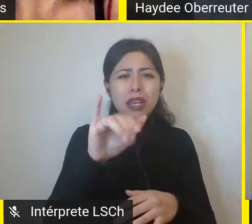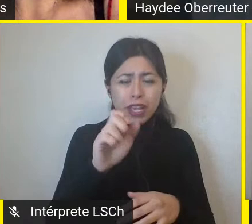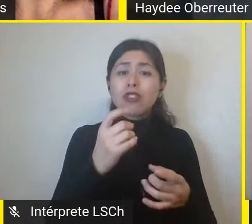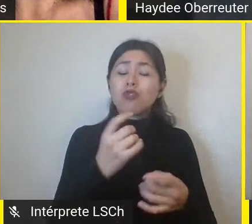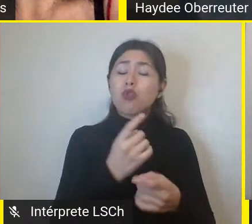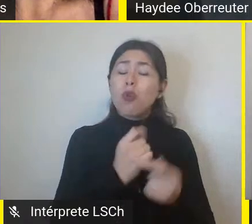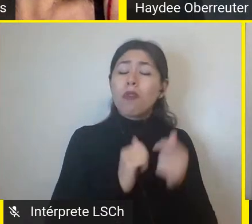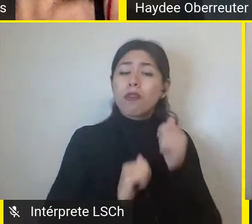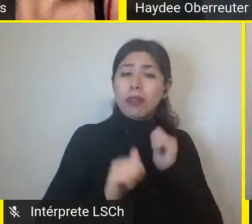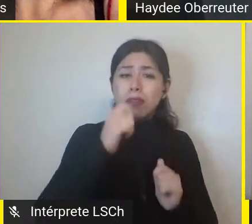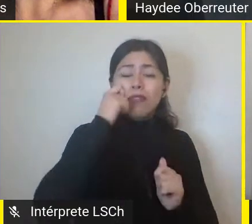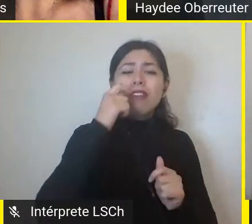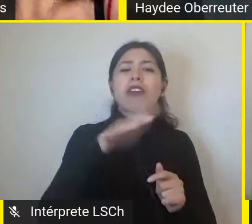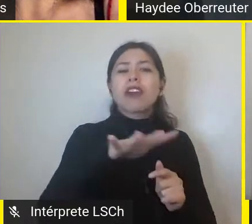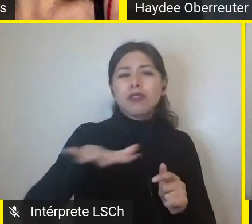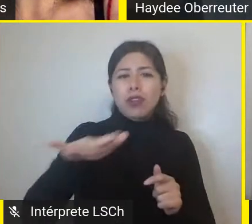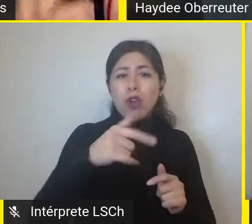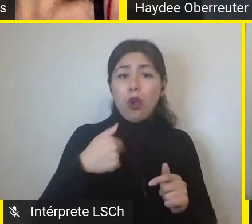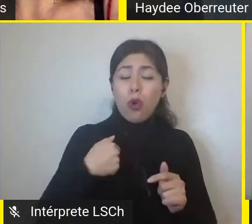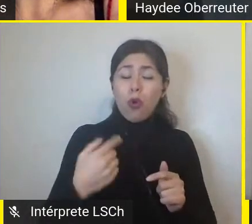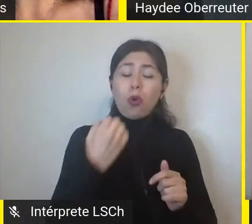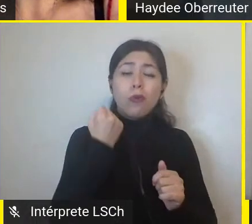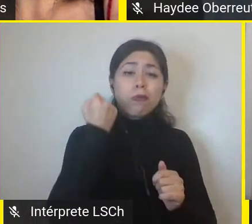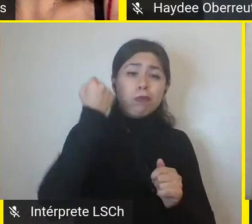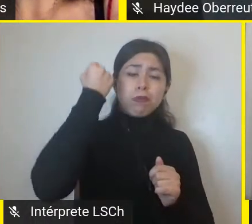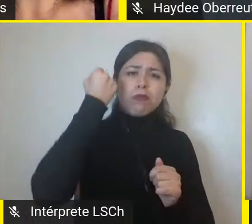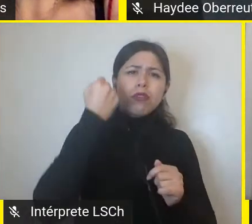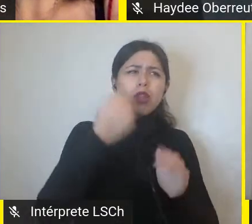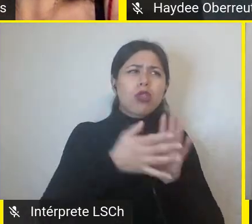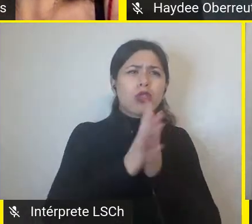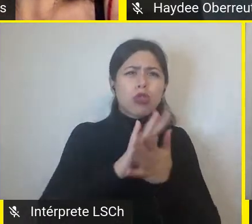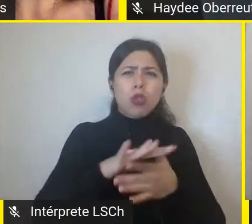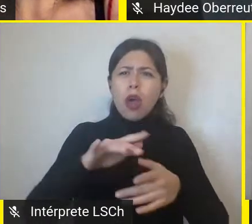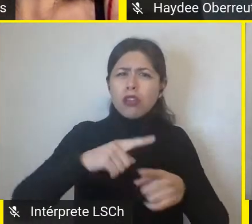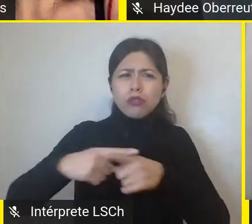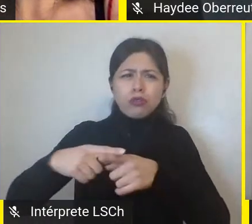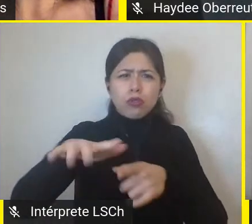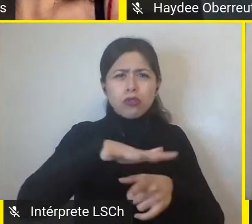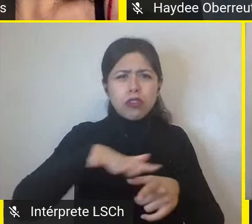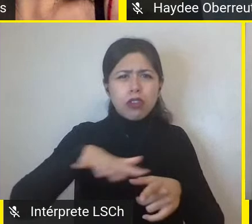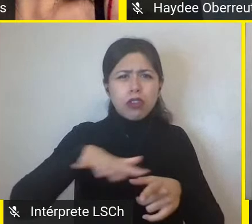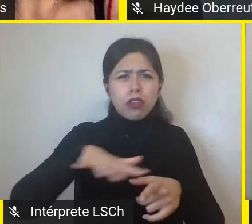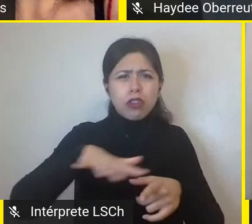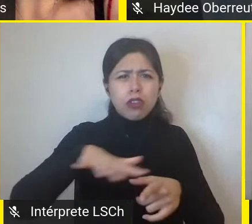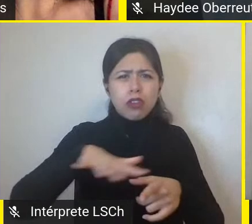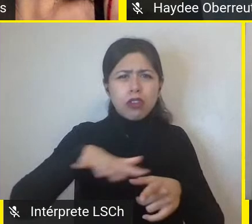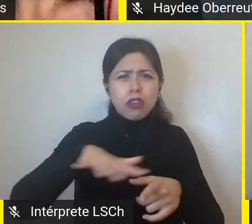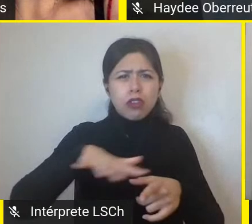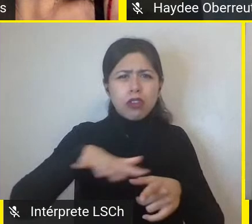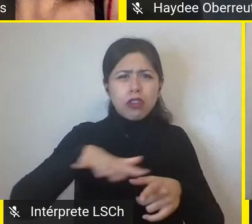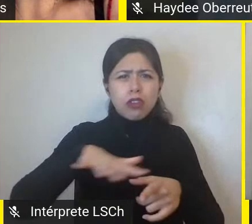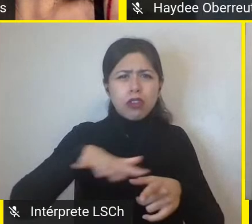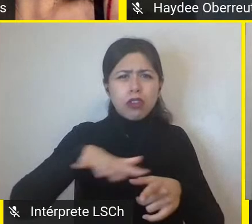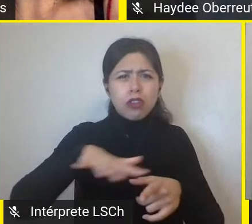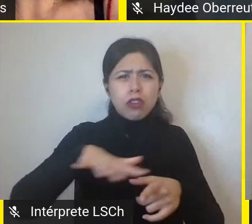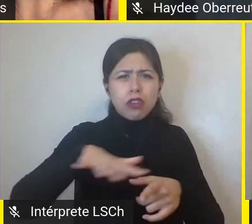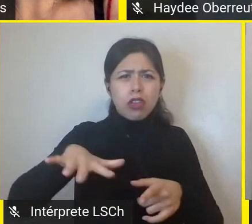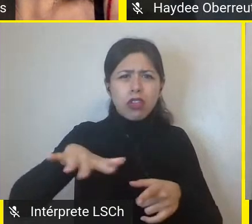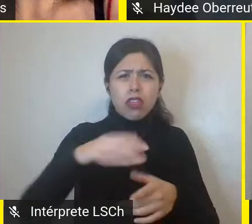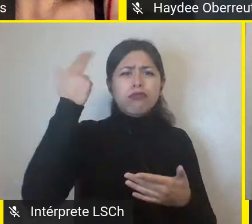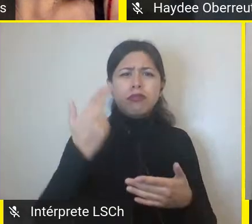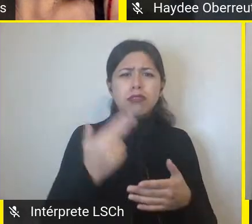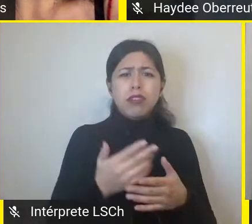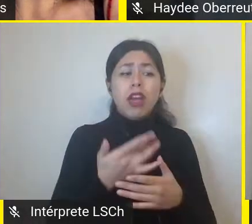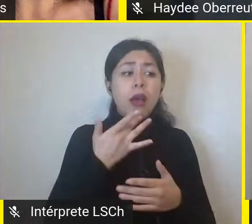Cuando alguien se suicida, es toda la sociedad que le ayuda a jalar el gatillo. Sobre todo cuando la gente es muy pobre y está sufriendo tanto,